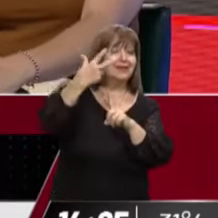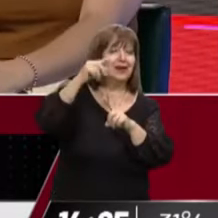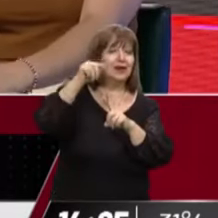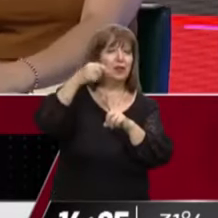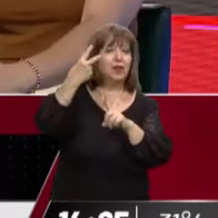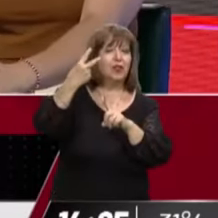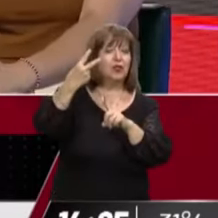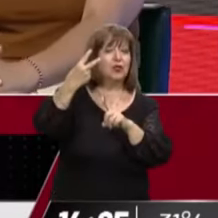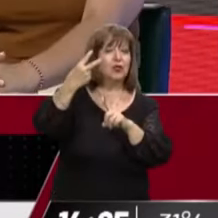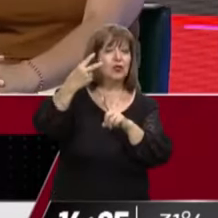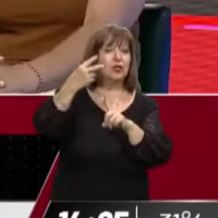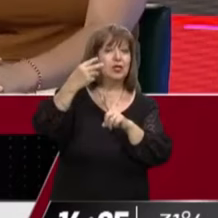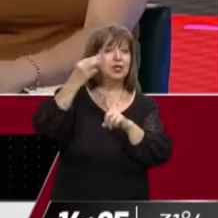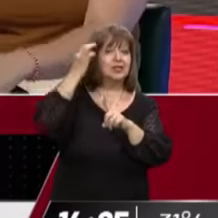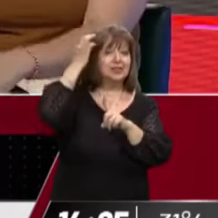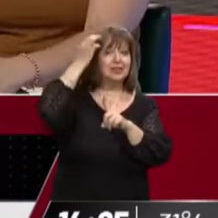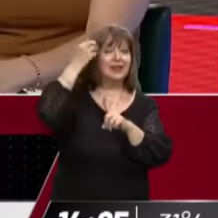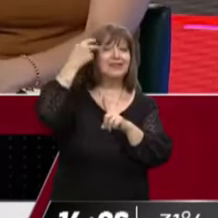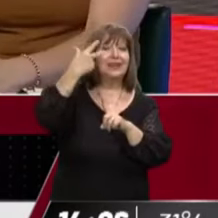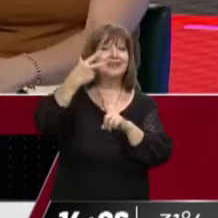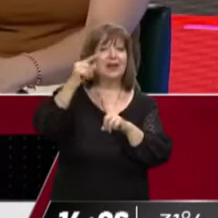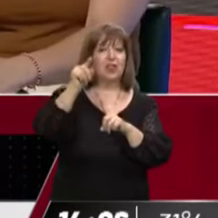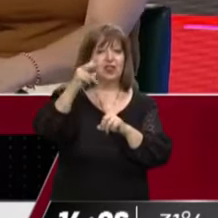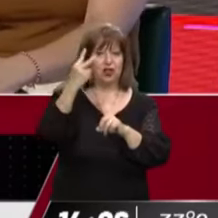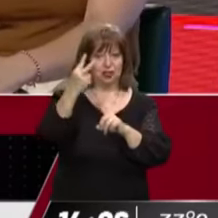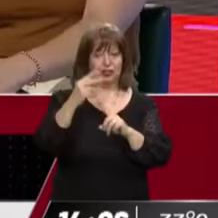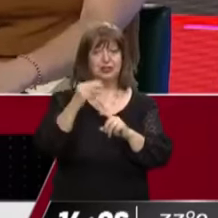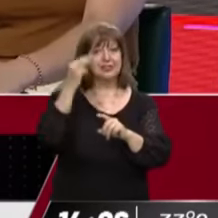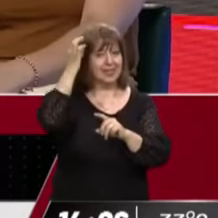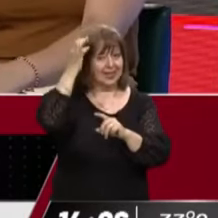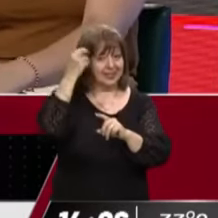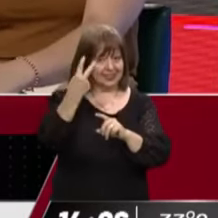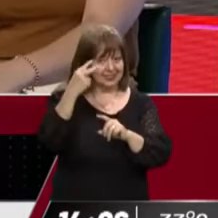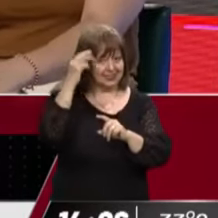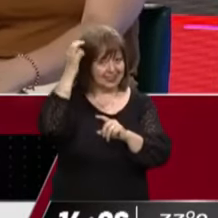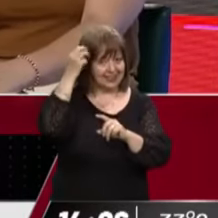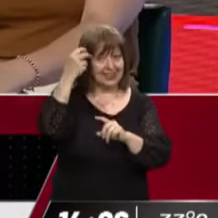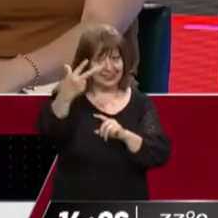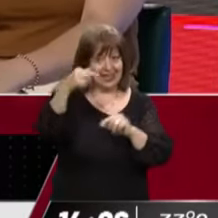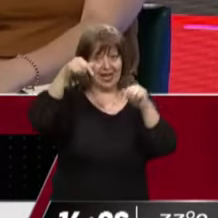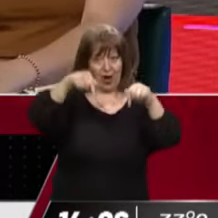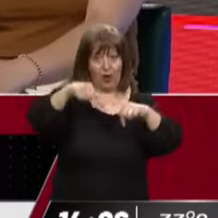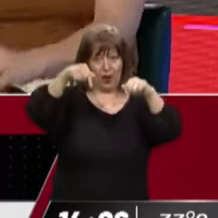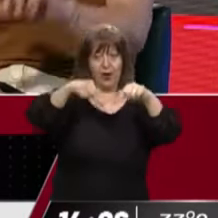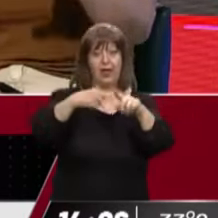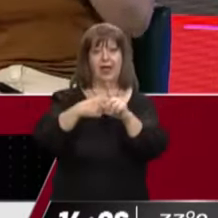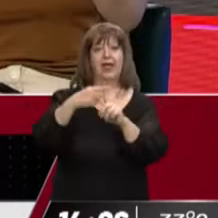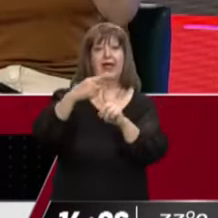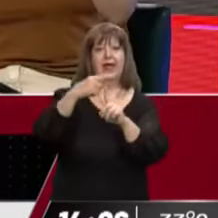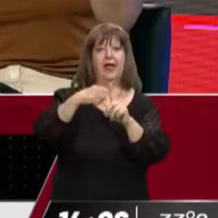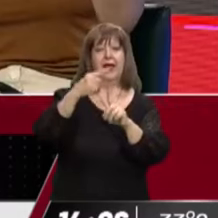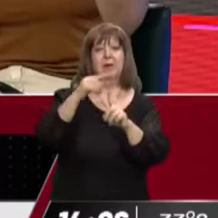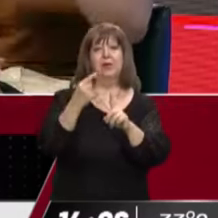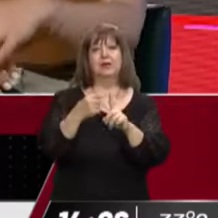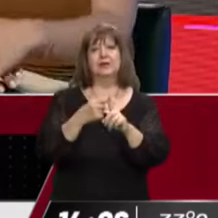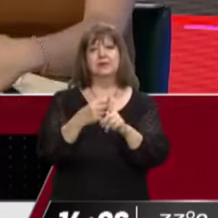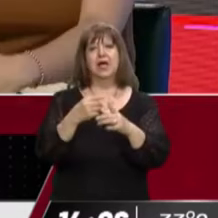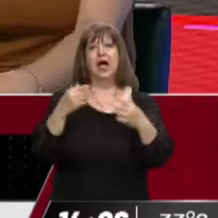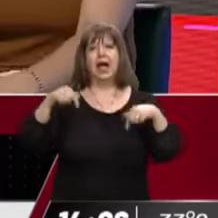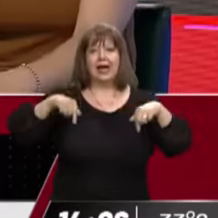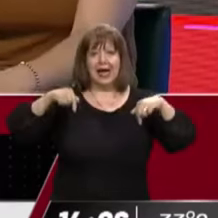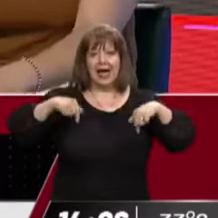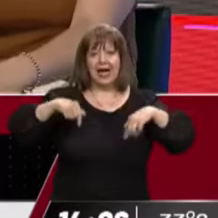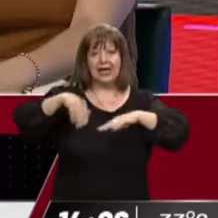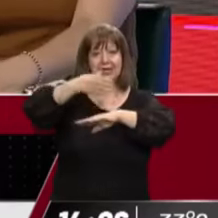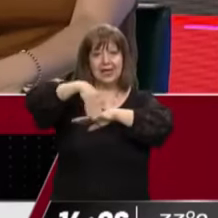la cambiamos. Sí, 33.2 nos dice la producción. En este momento, porque viste que 34 actualiza nos por figura a hora. nosotros